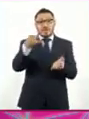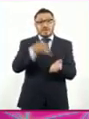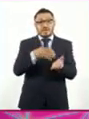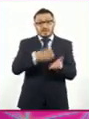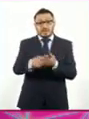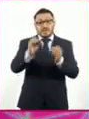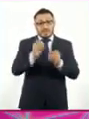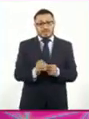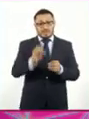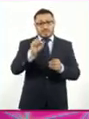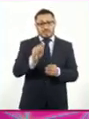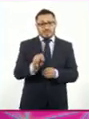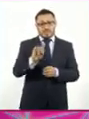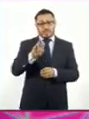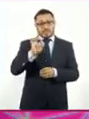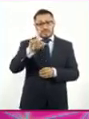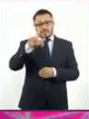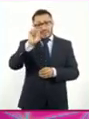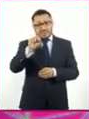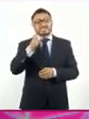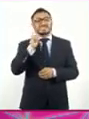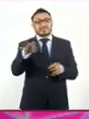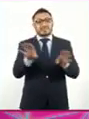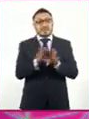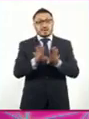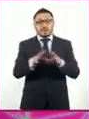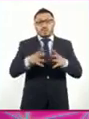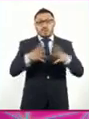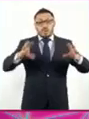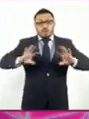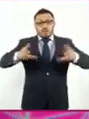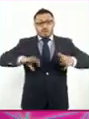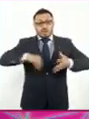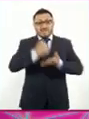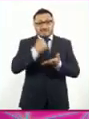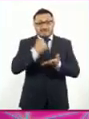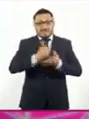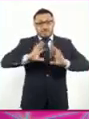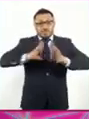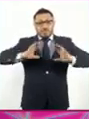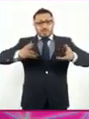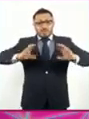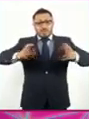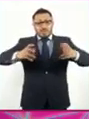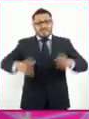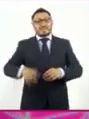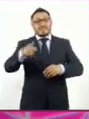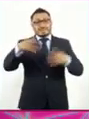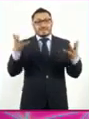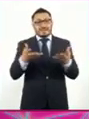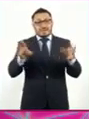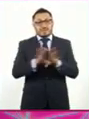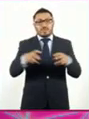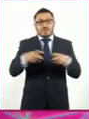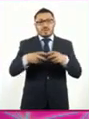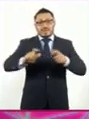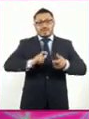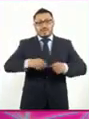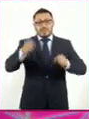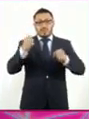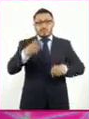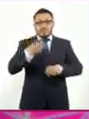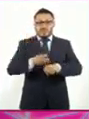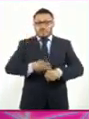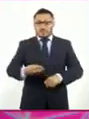o cireles. Los cireles son como grandes sellos con forma de cilindro. Están hechos con un plástico muy